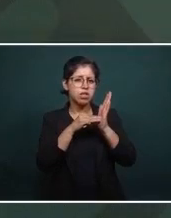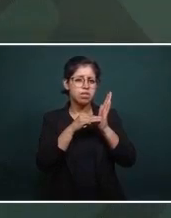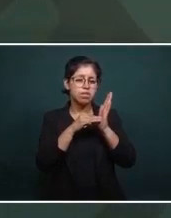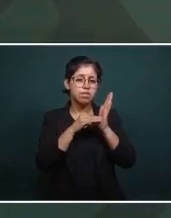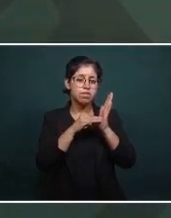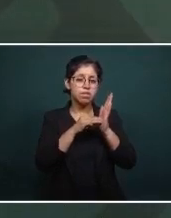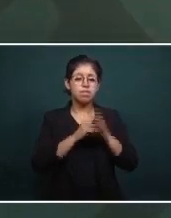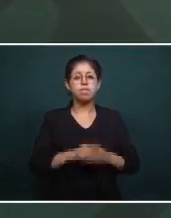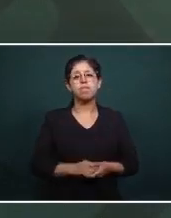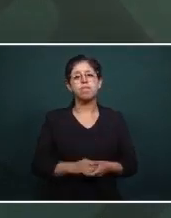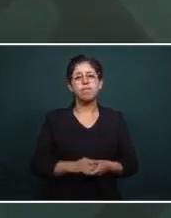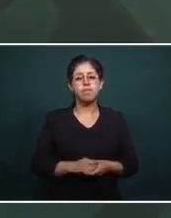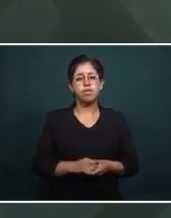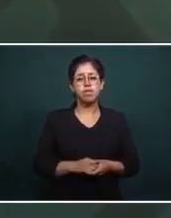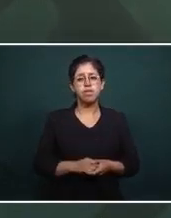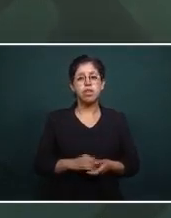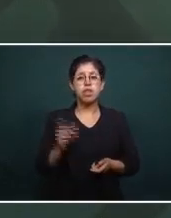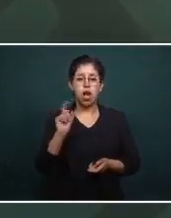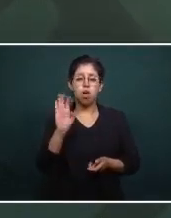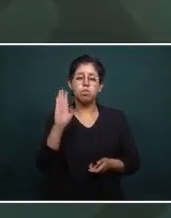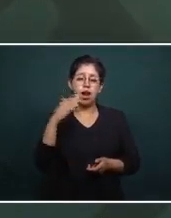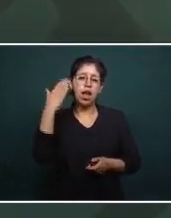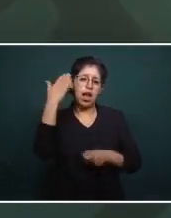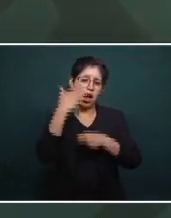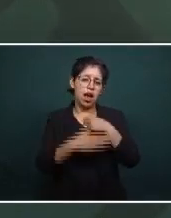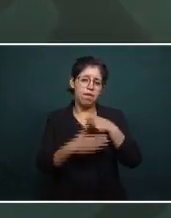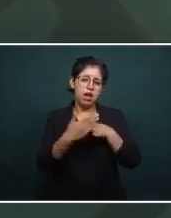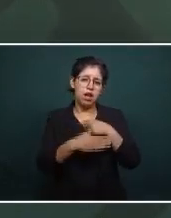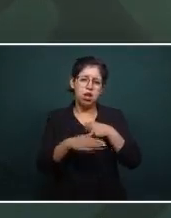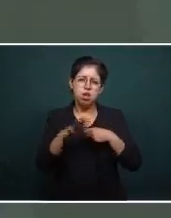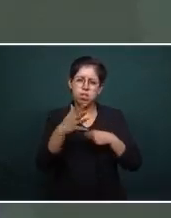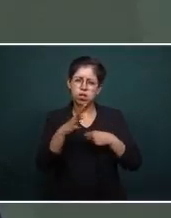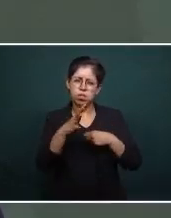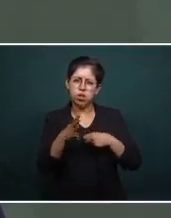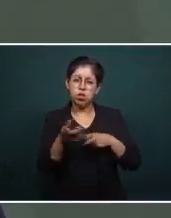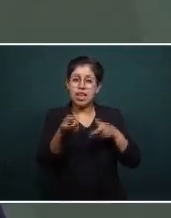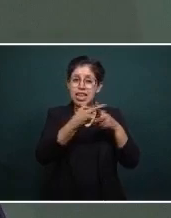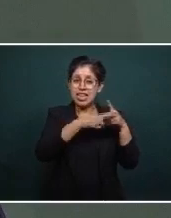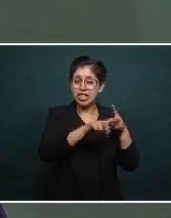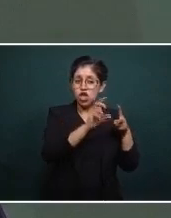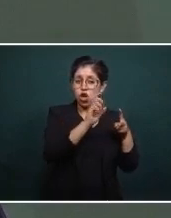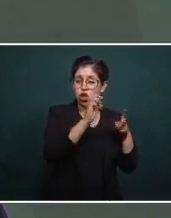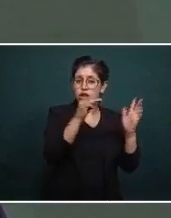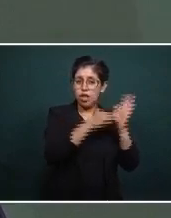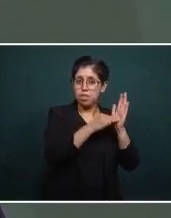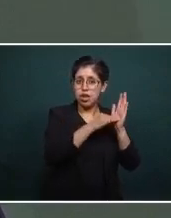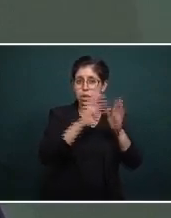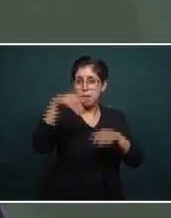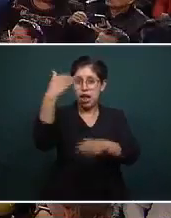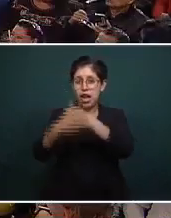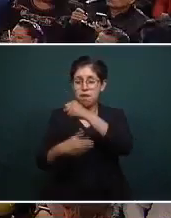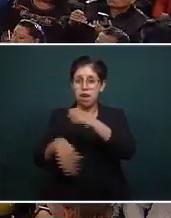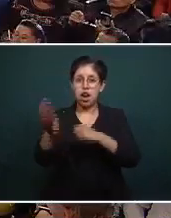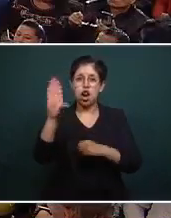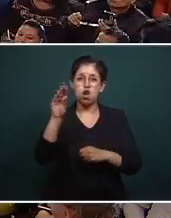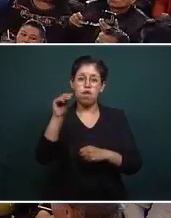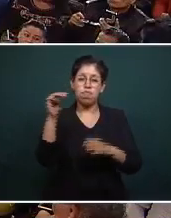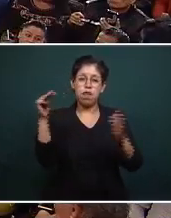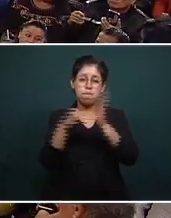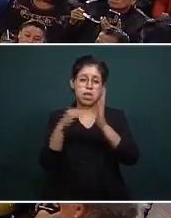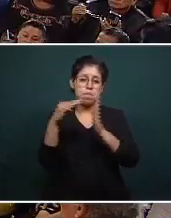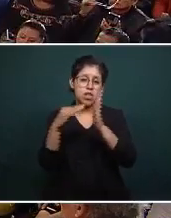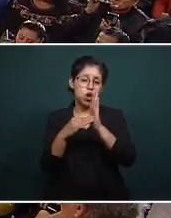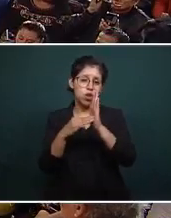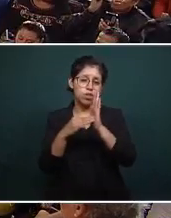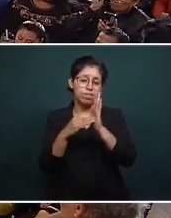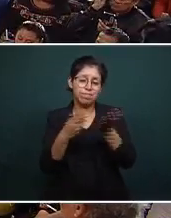va a terminar con un presupuesto de 90 mil millones.